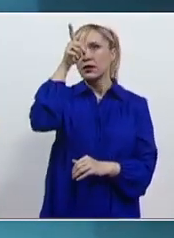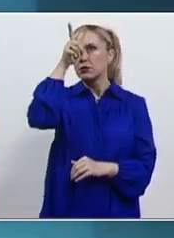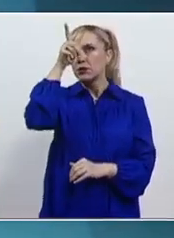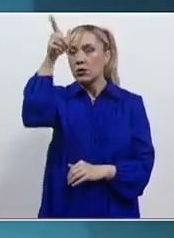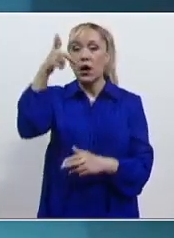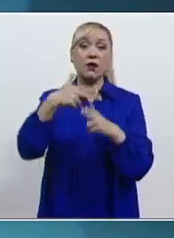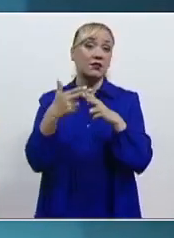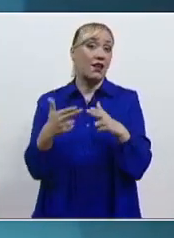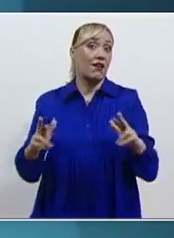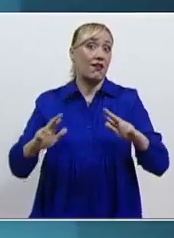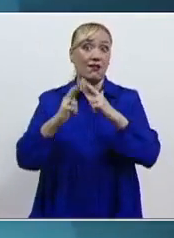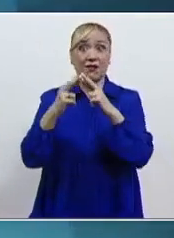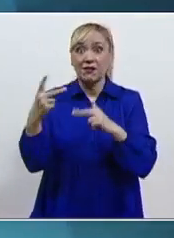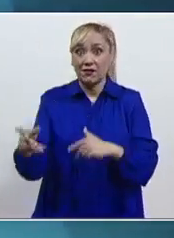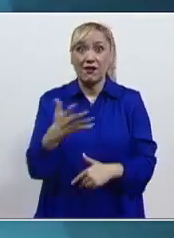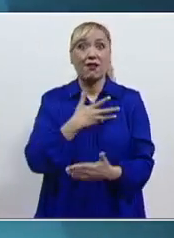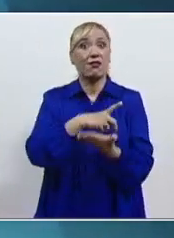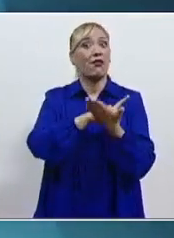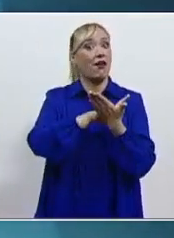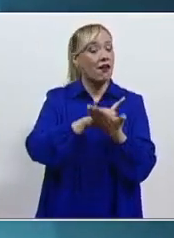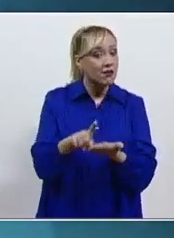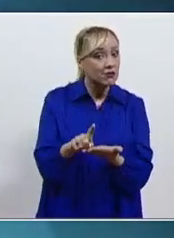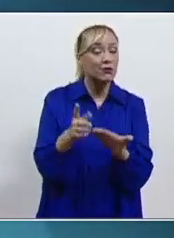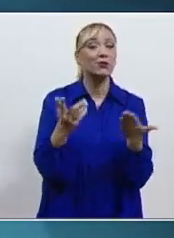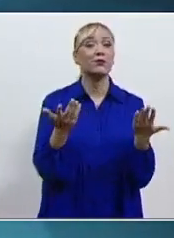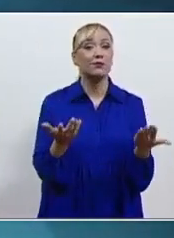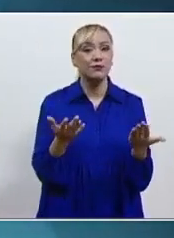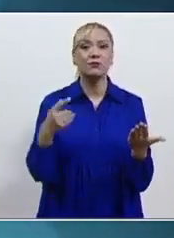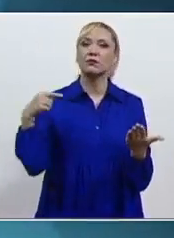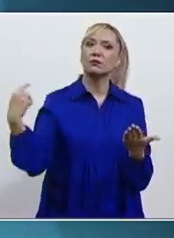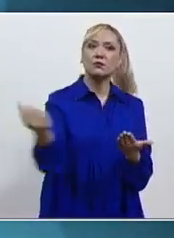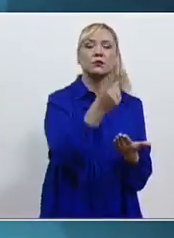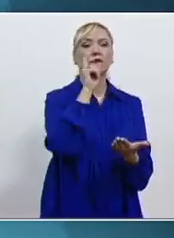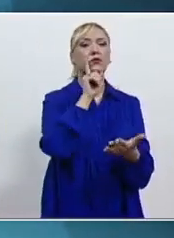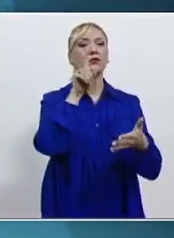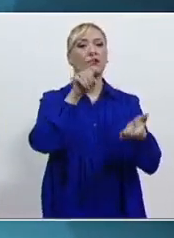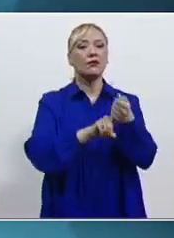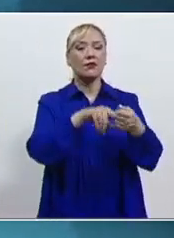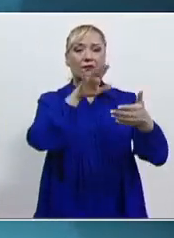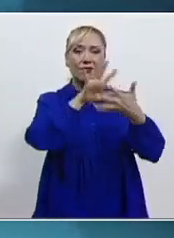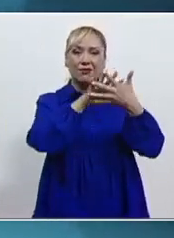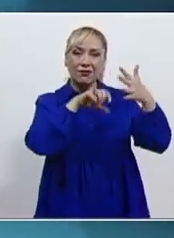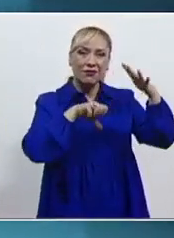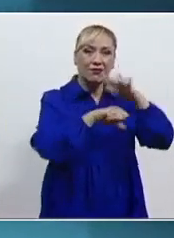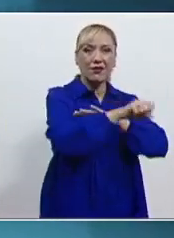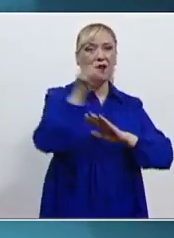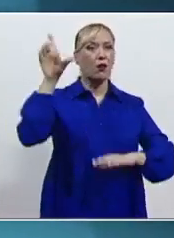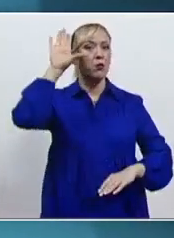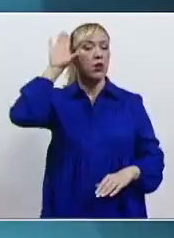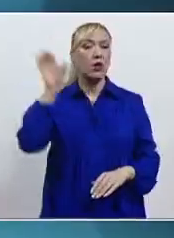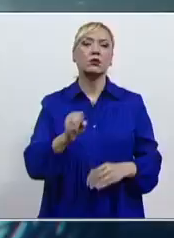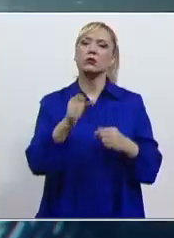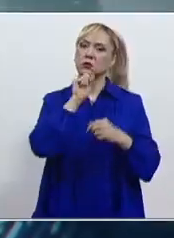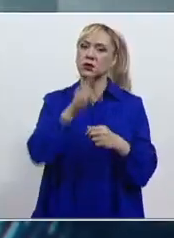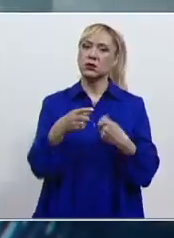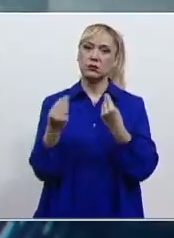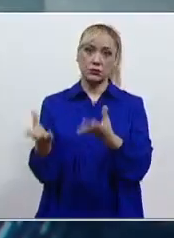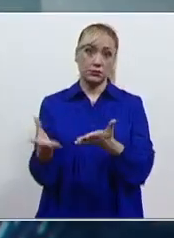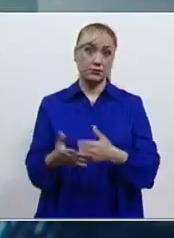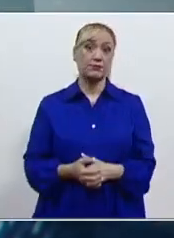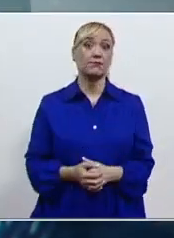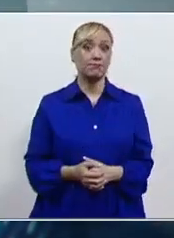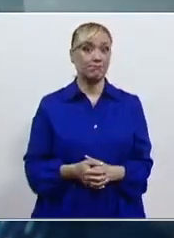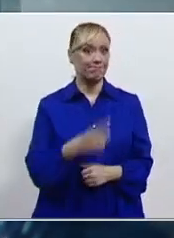La sentencia tiene efectos generales para todas las internas que se encuentran en el Ceferezo 16 en Morelos.